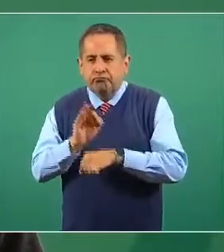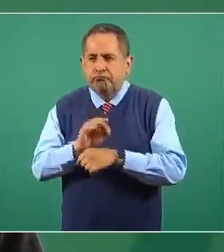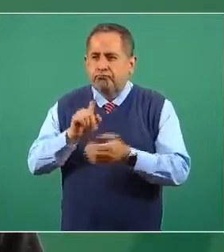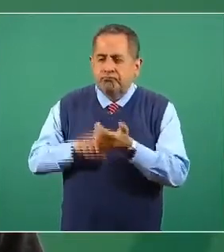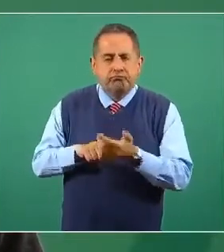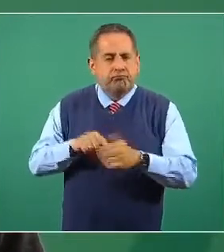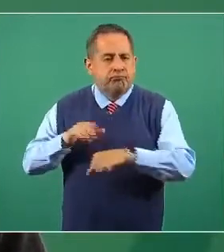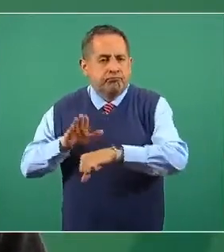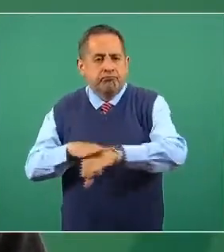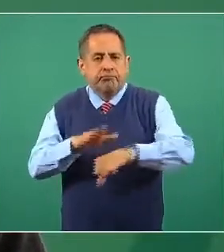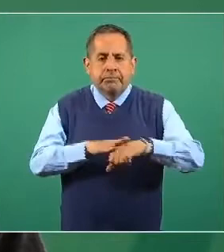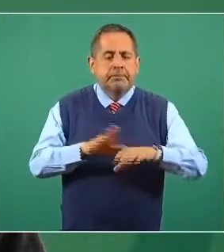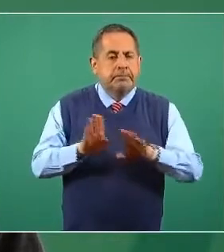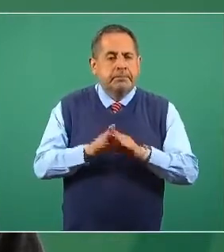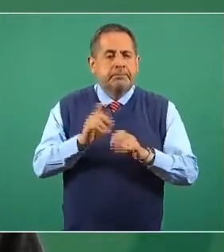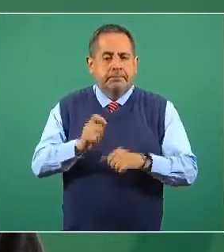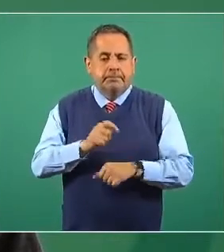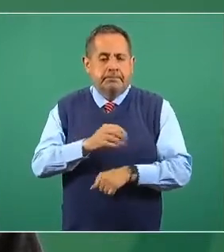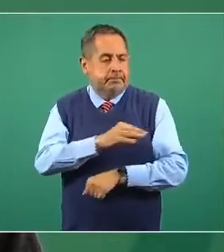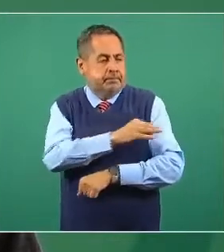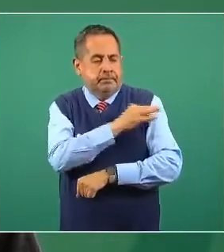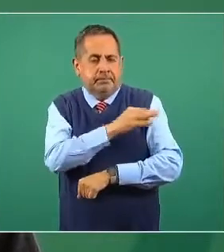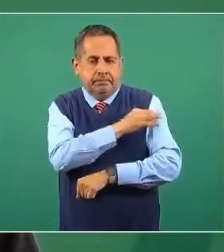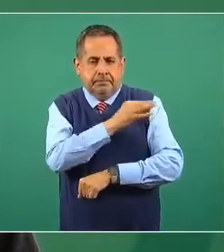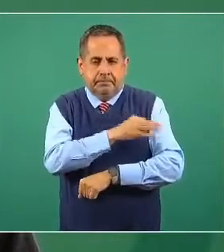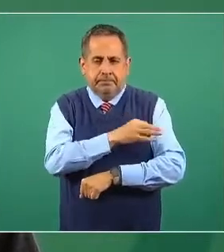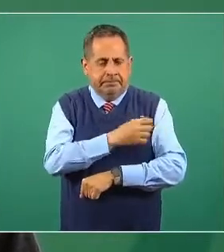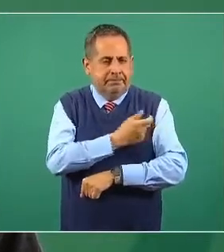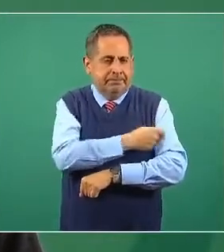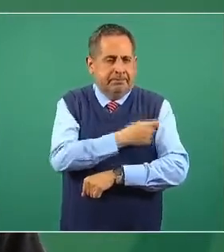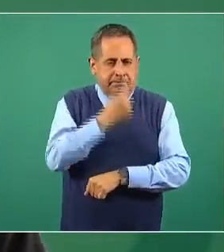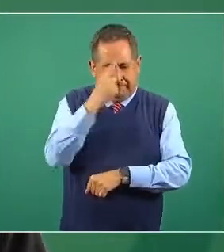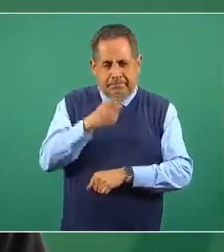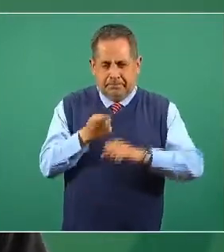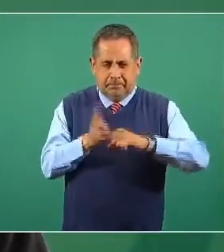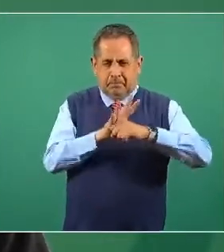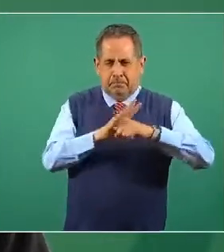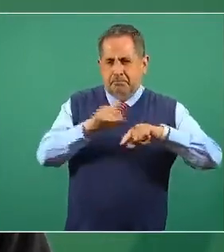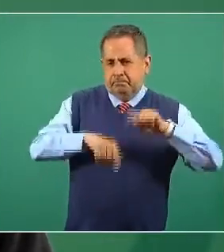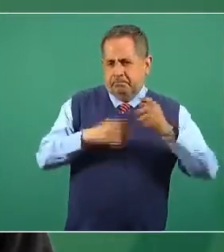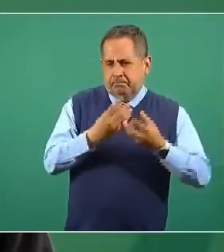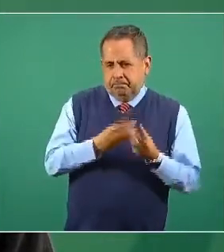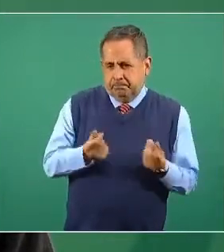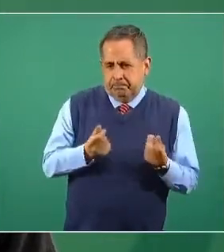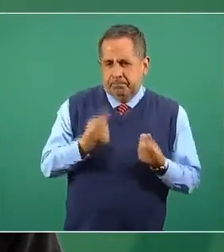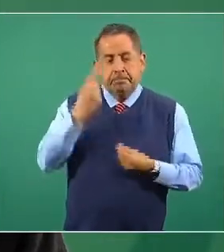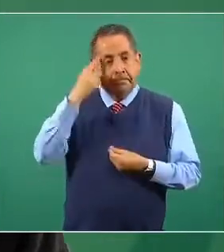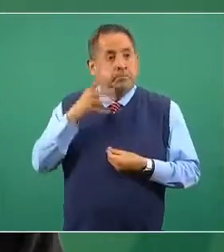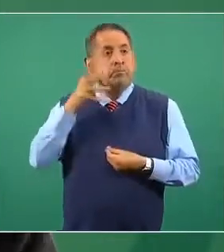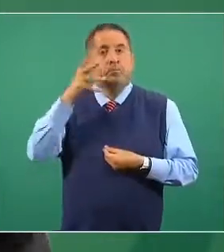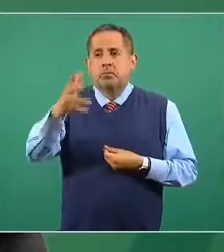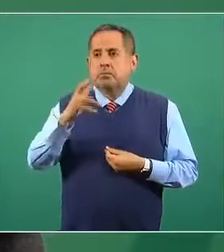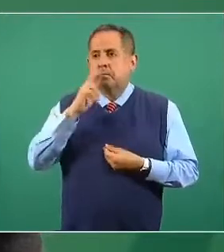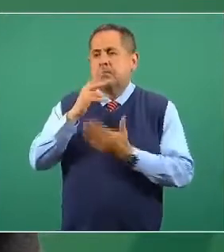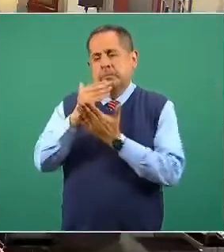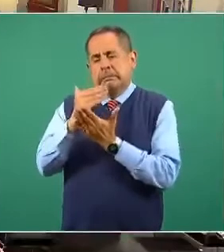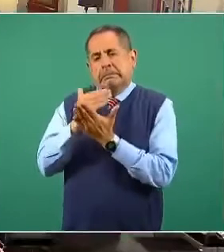es precisamente la vacunación contra el virus SARS-CoV-2 con el objetivo de poder prevenir la